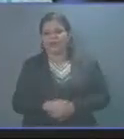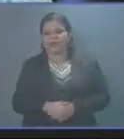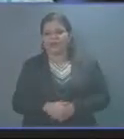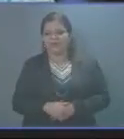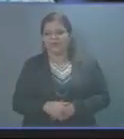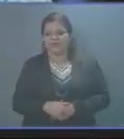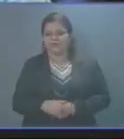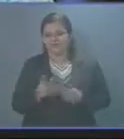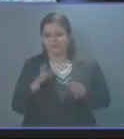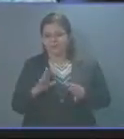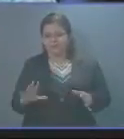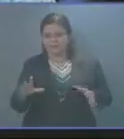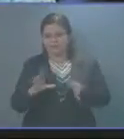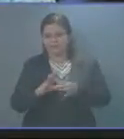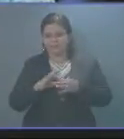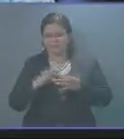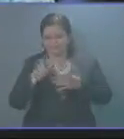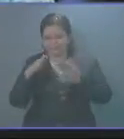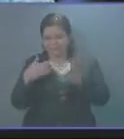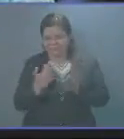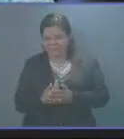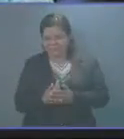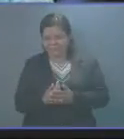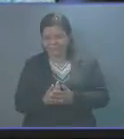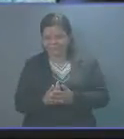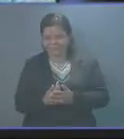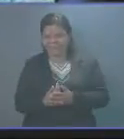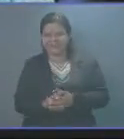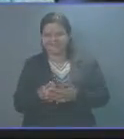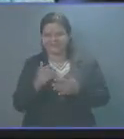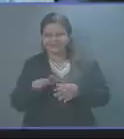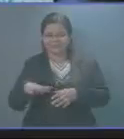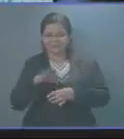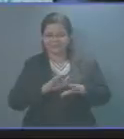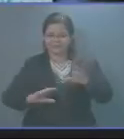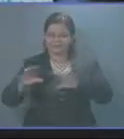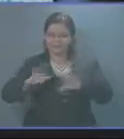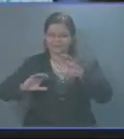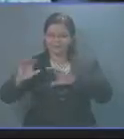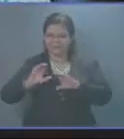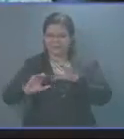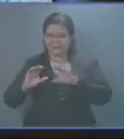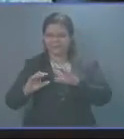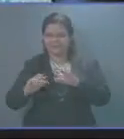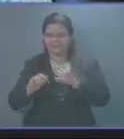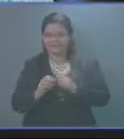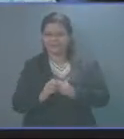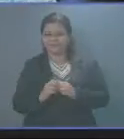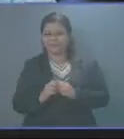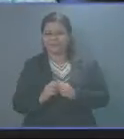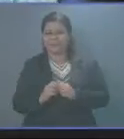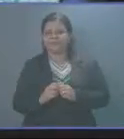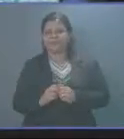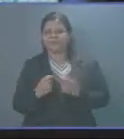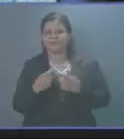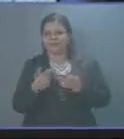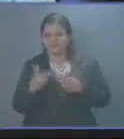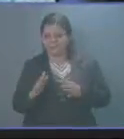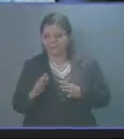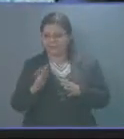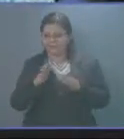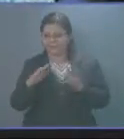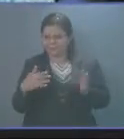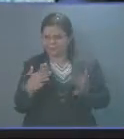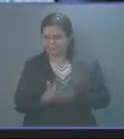inestimables aportes en el área científicas, culturales y humanistas, así como